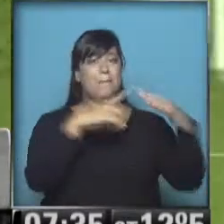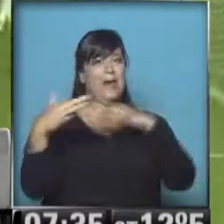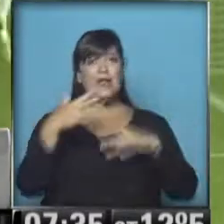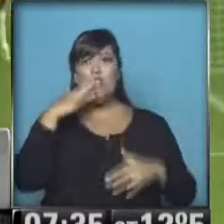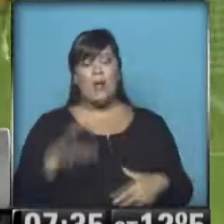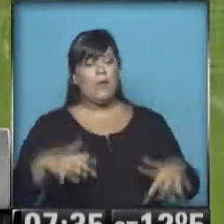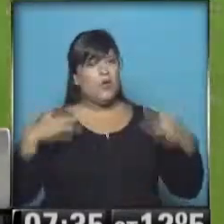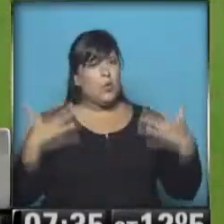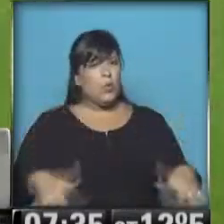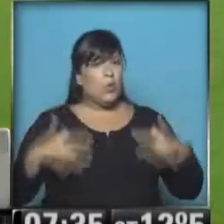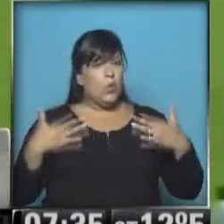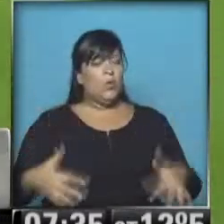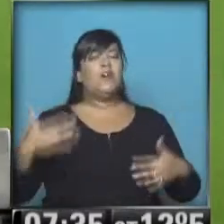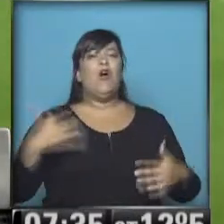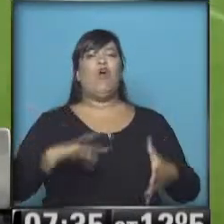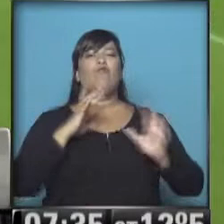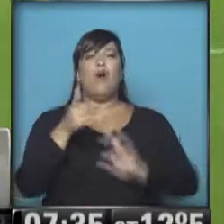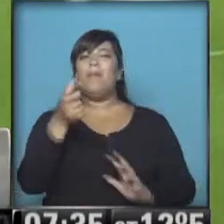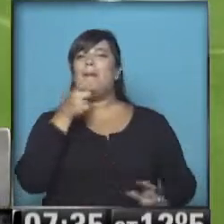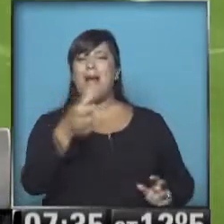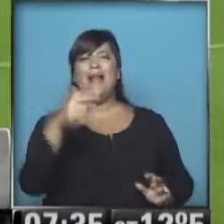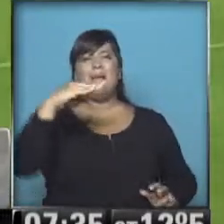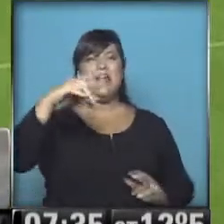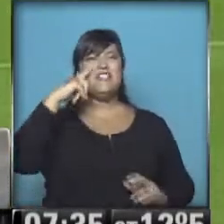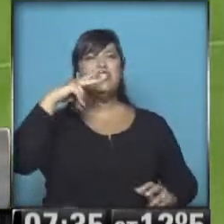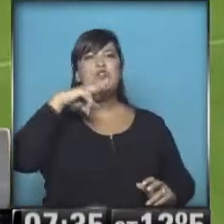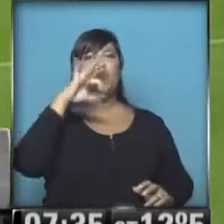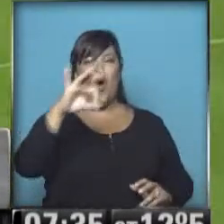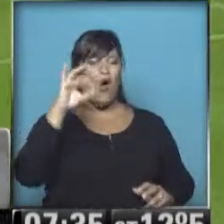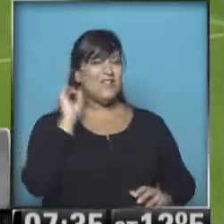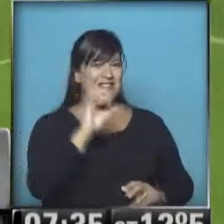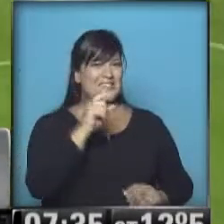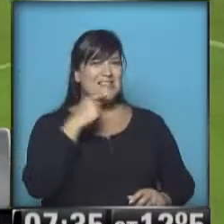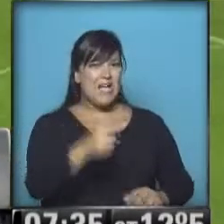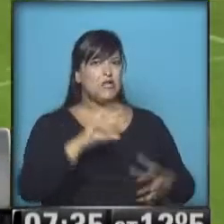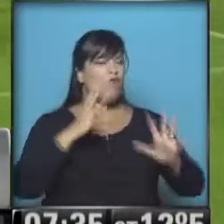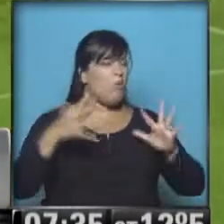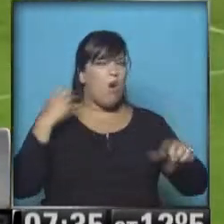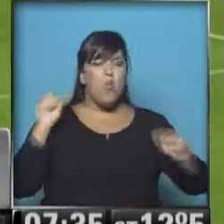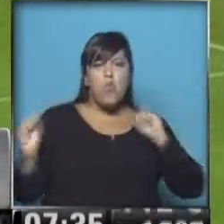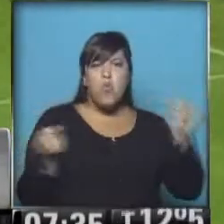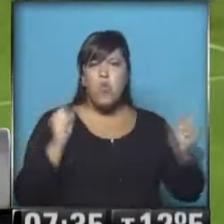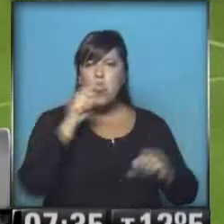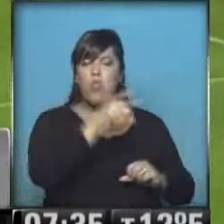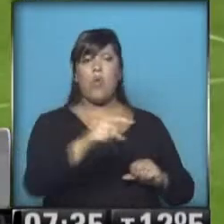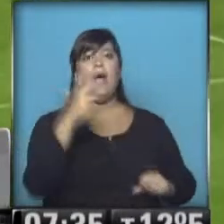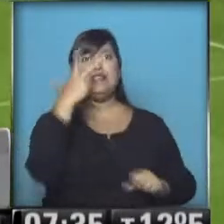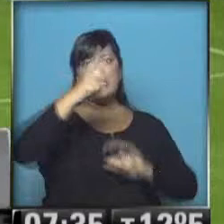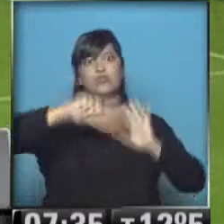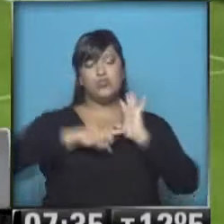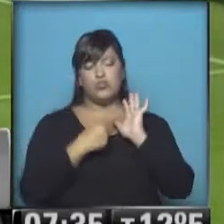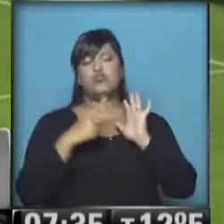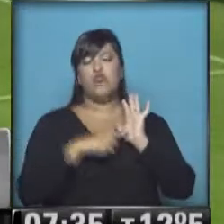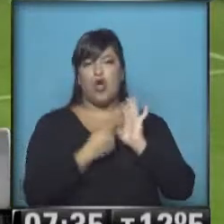chivo, ¿no? Como se dice comúnmente en la jerga del fútbol. Así que San Lorenzo se trajo 3 puntos muy